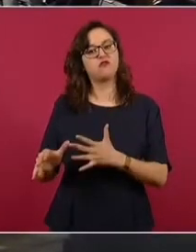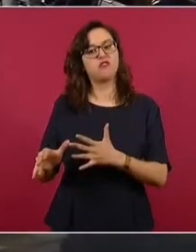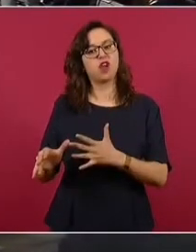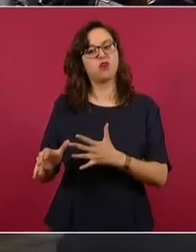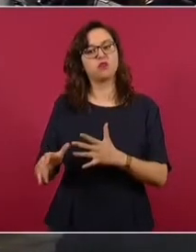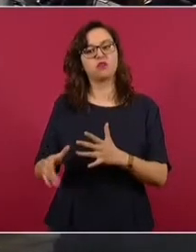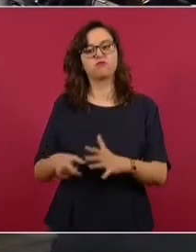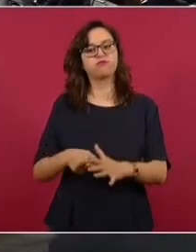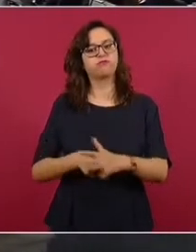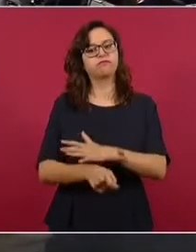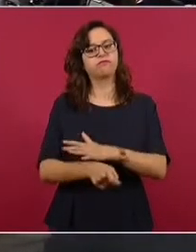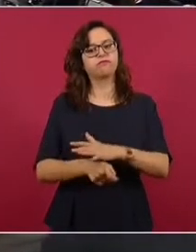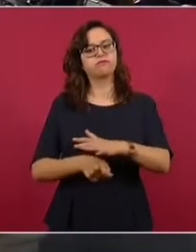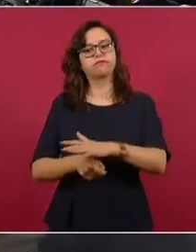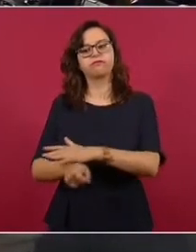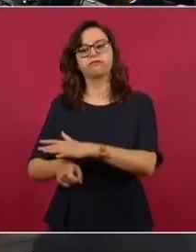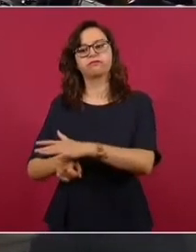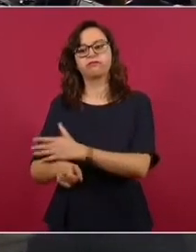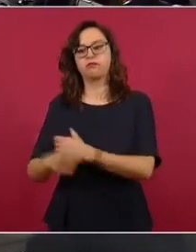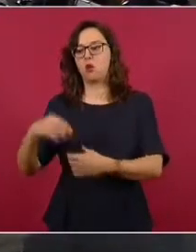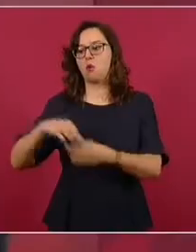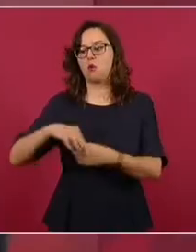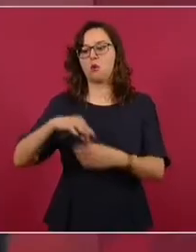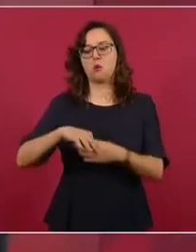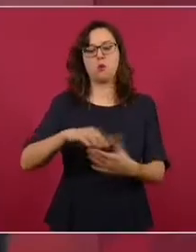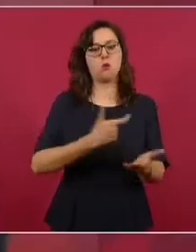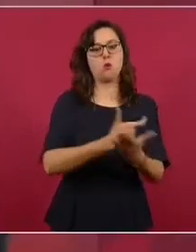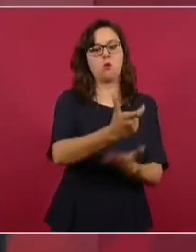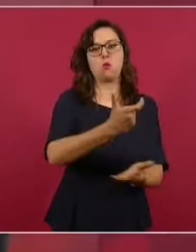Compra de votos al por mayor.